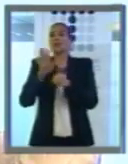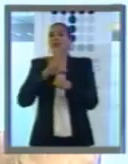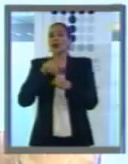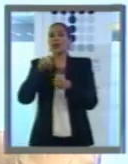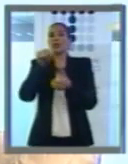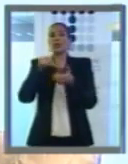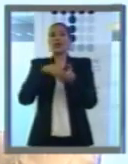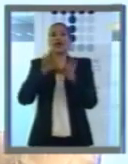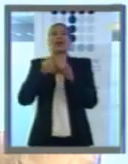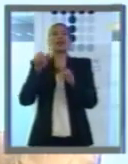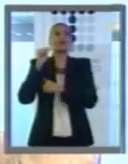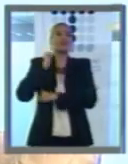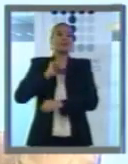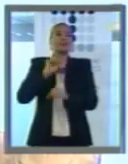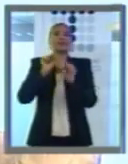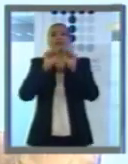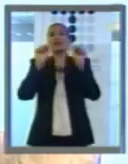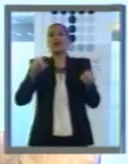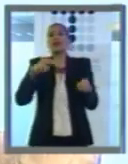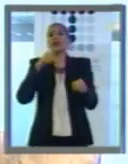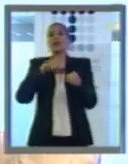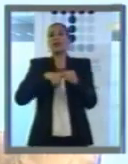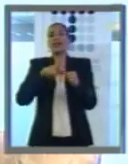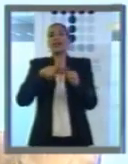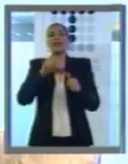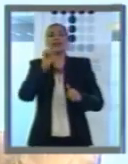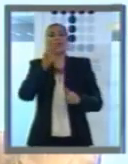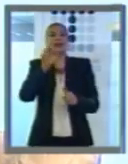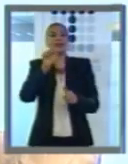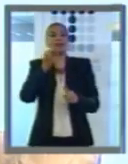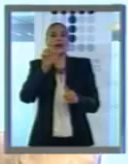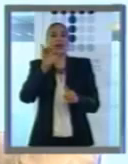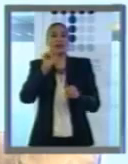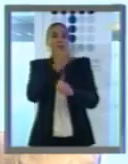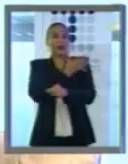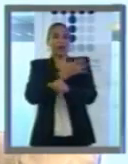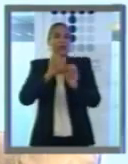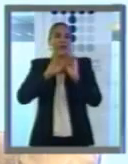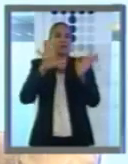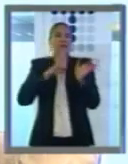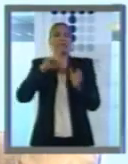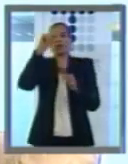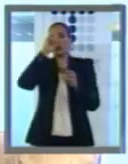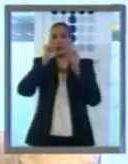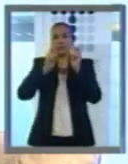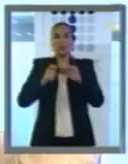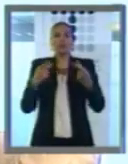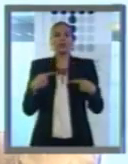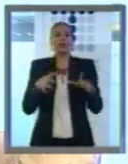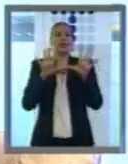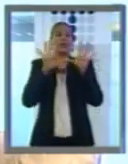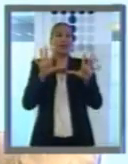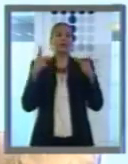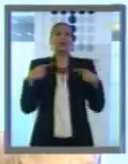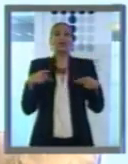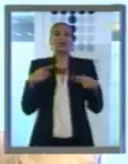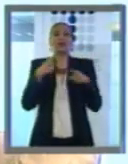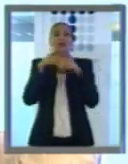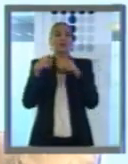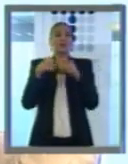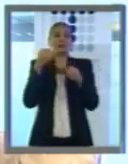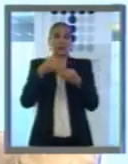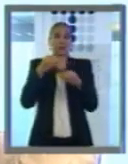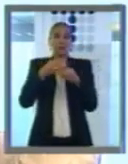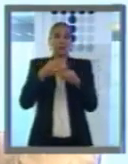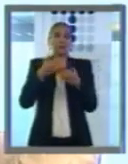preside el Sistema Nacional de Transparencia, pues existe un consejo consultivo integrado por 10 ciudadanos, en donde, por cierto, hasta